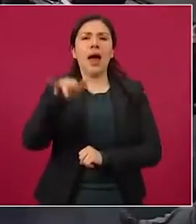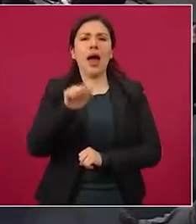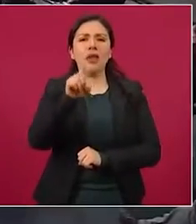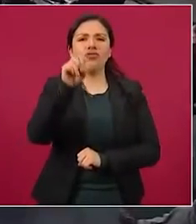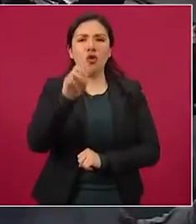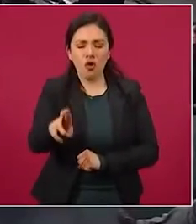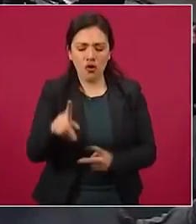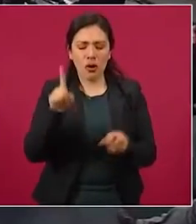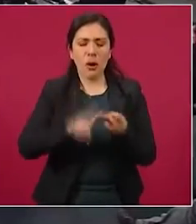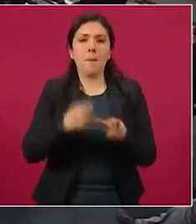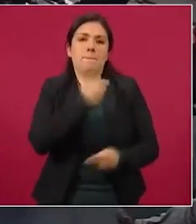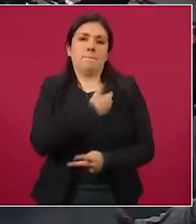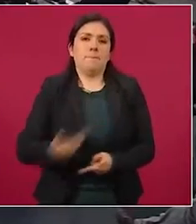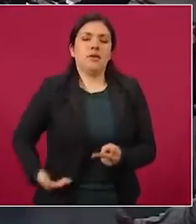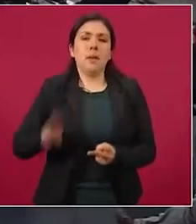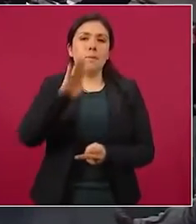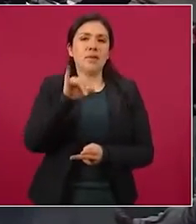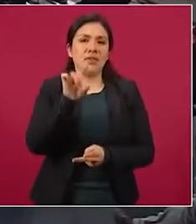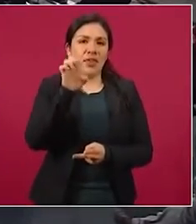del presidente Biden.